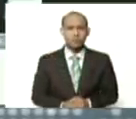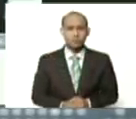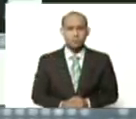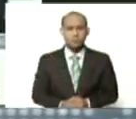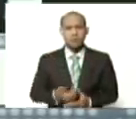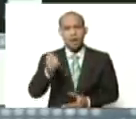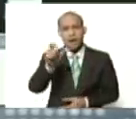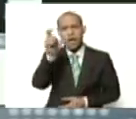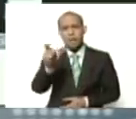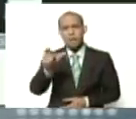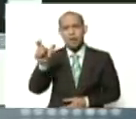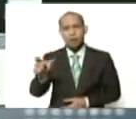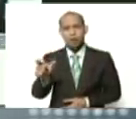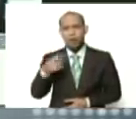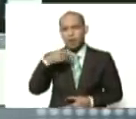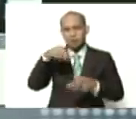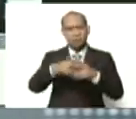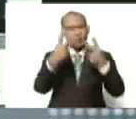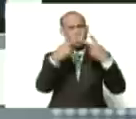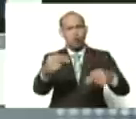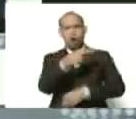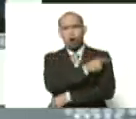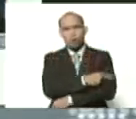Hay gente que se niega a hospitalizarse.